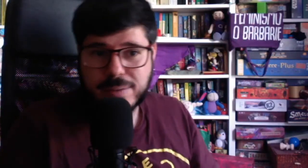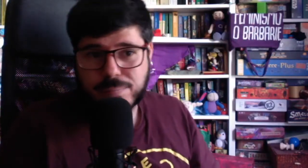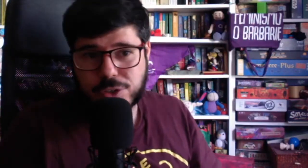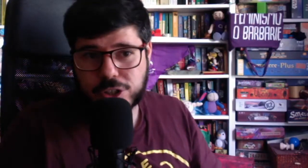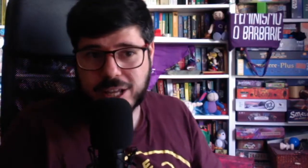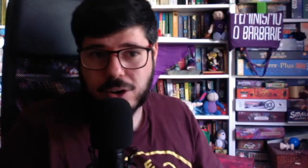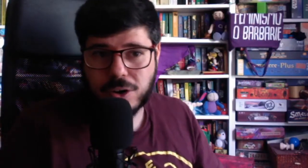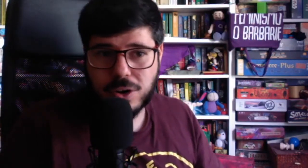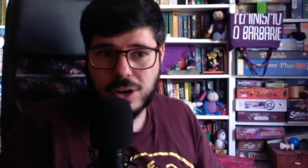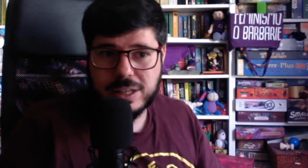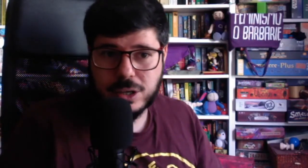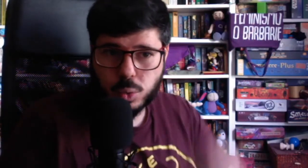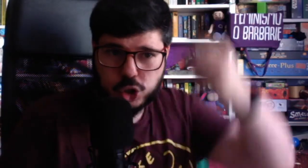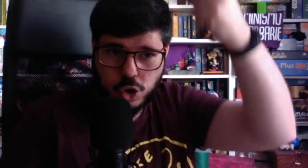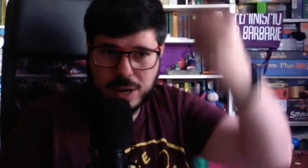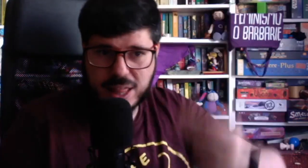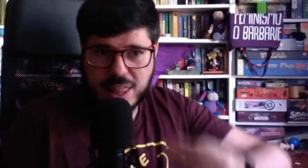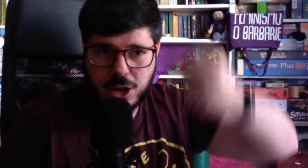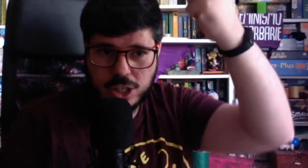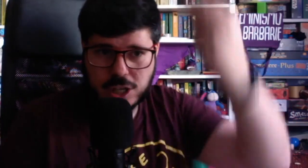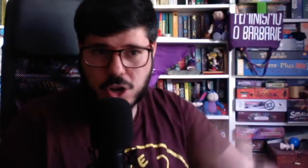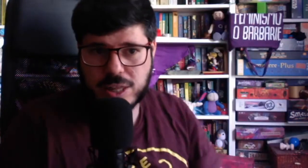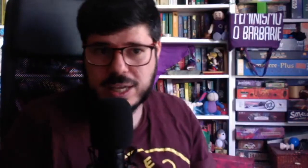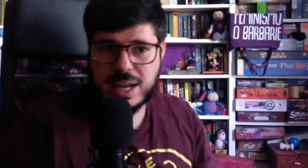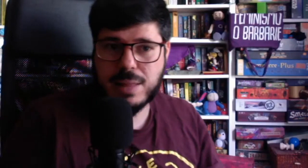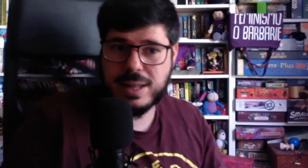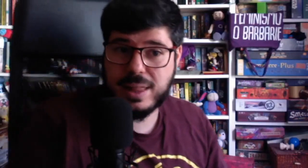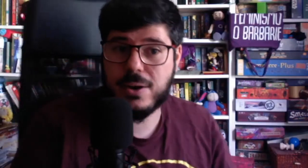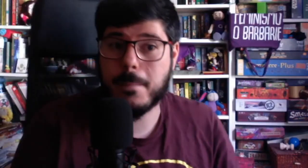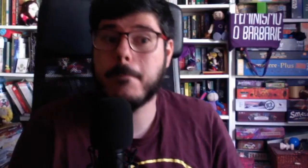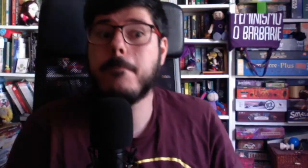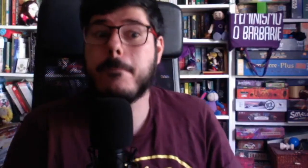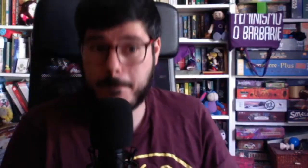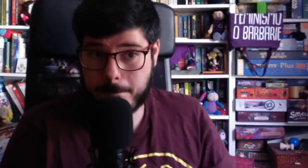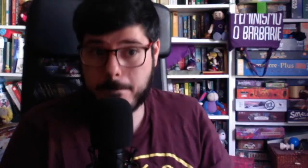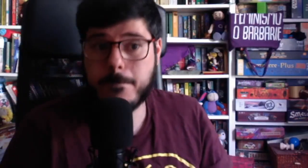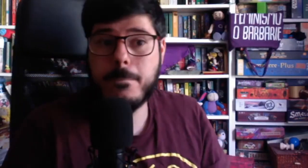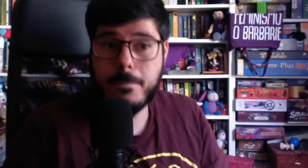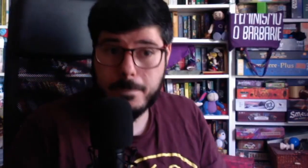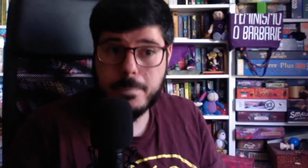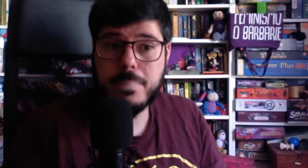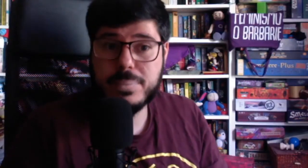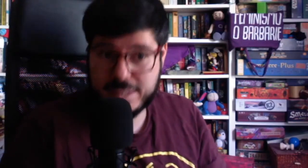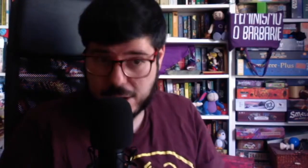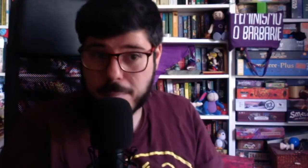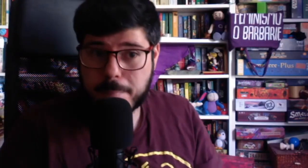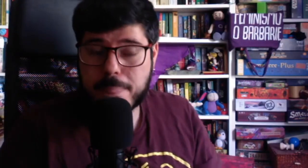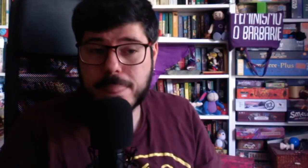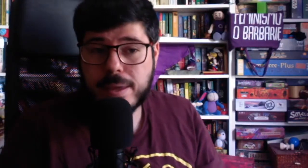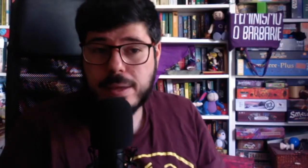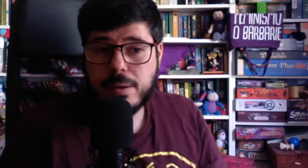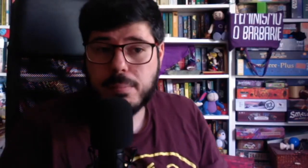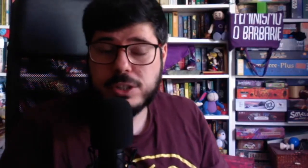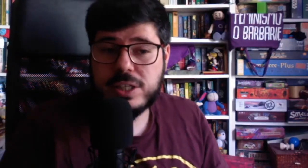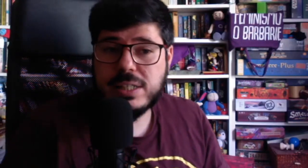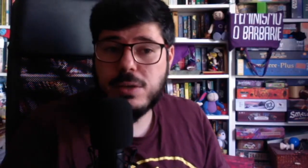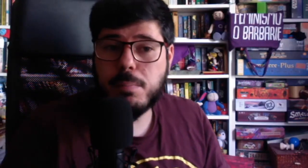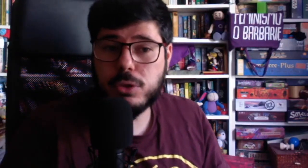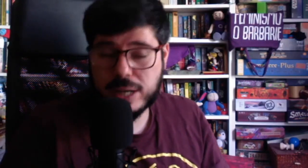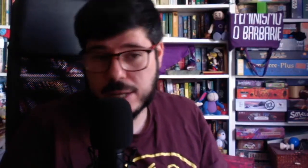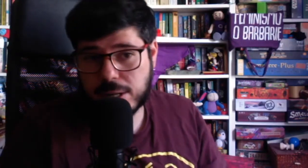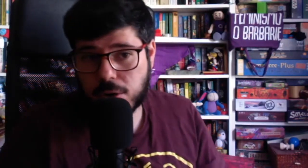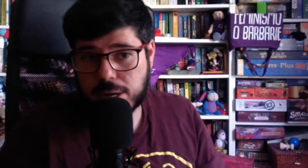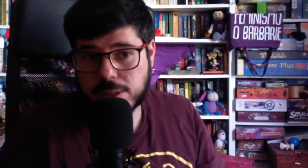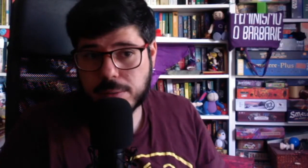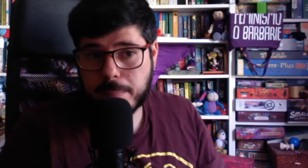no tengo el discurso verdadero del Señor de izquierda verdadero chino pues no tenéis